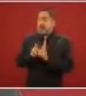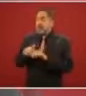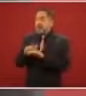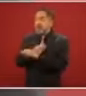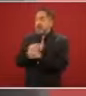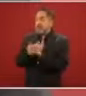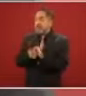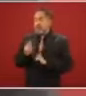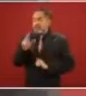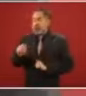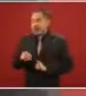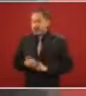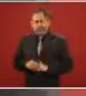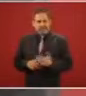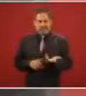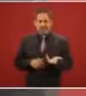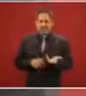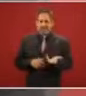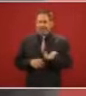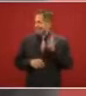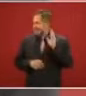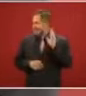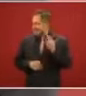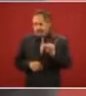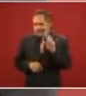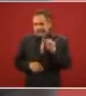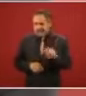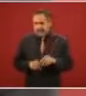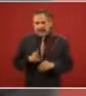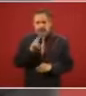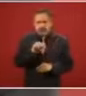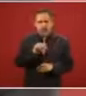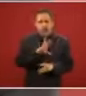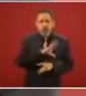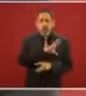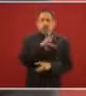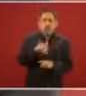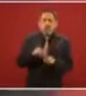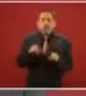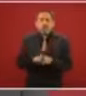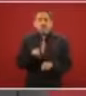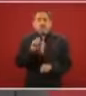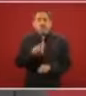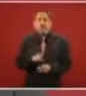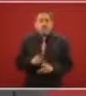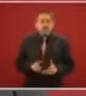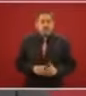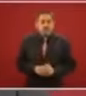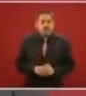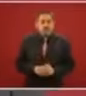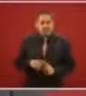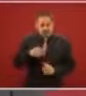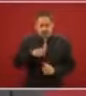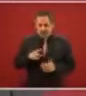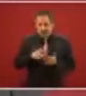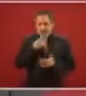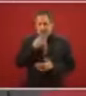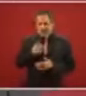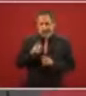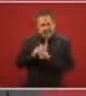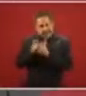No, no es, es parte de lo mismo. Y yo sostengo